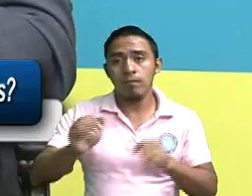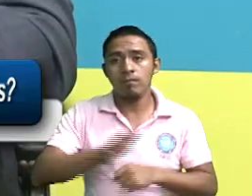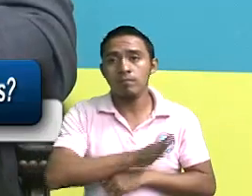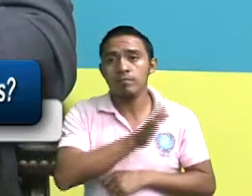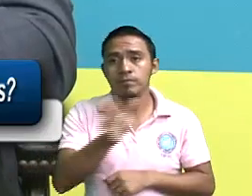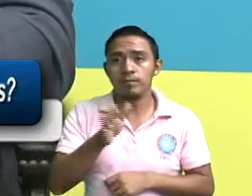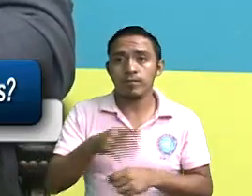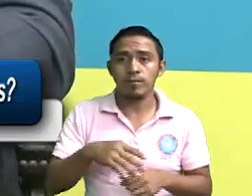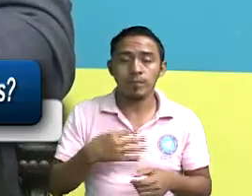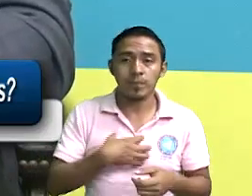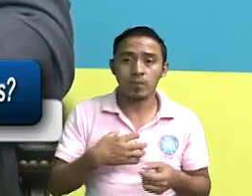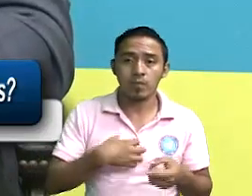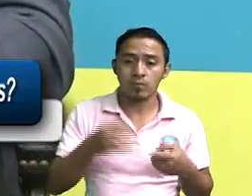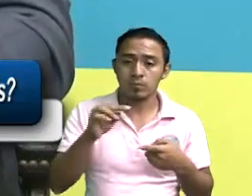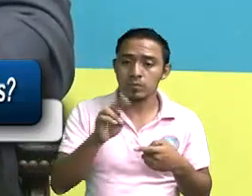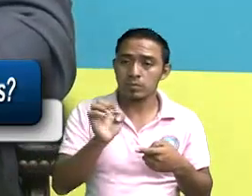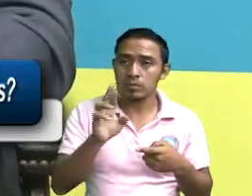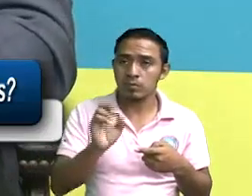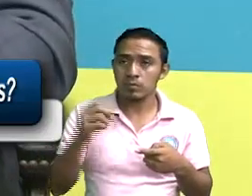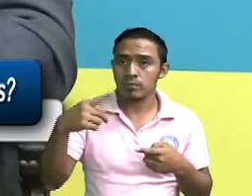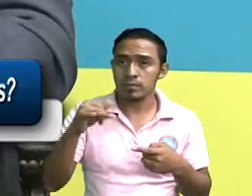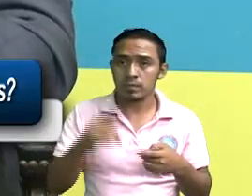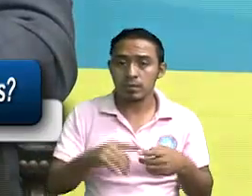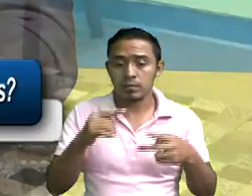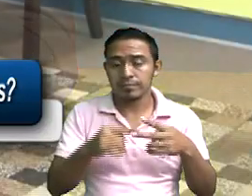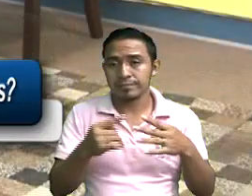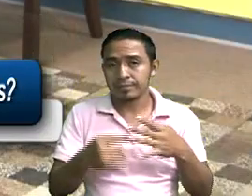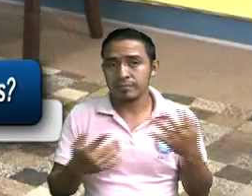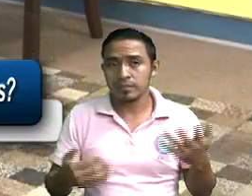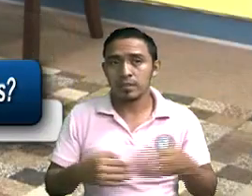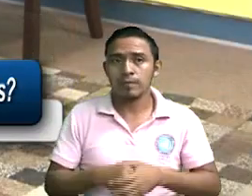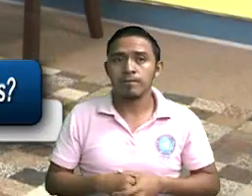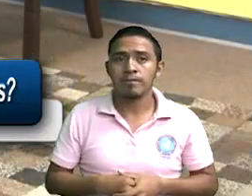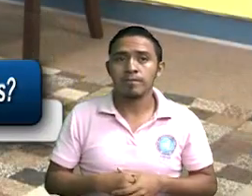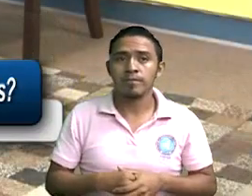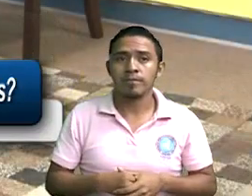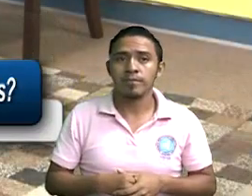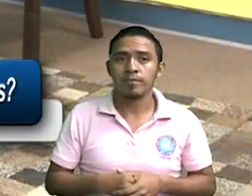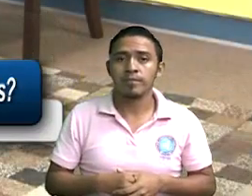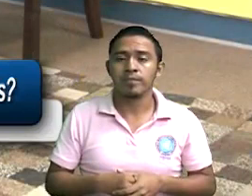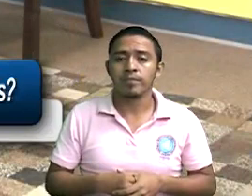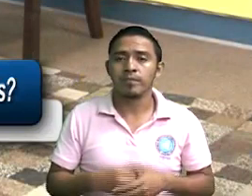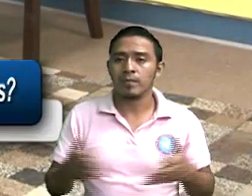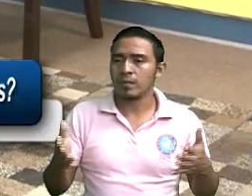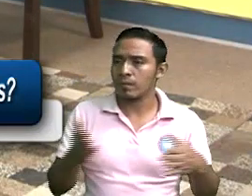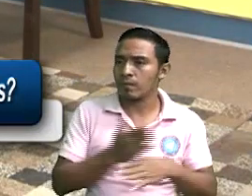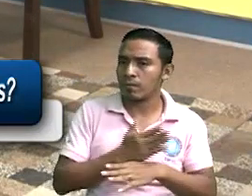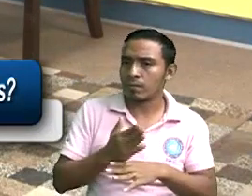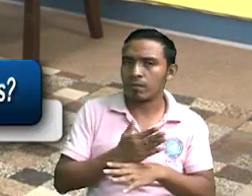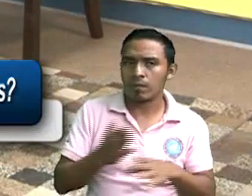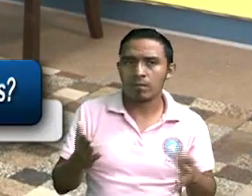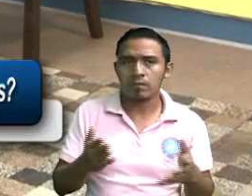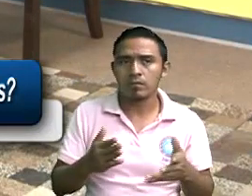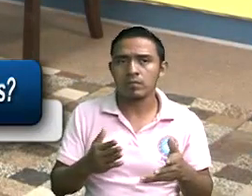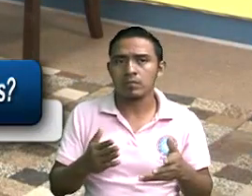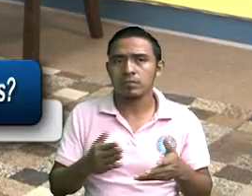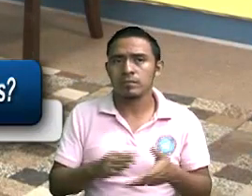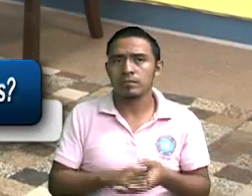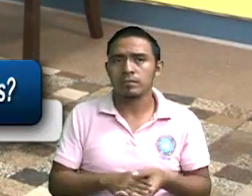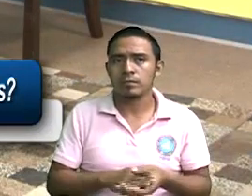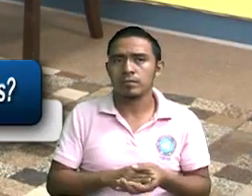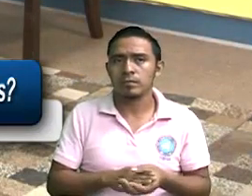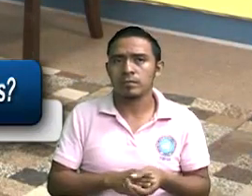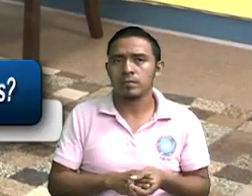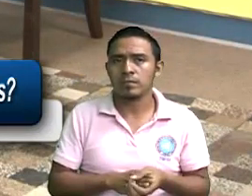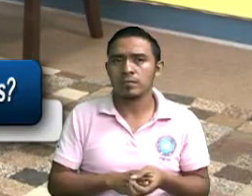para ver si es una neuropatía o es una miopatía. No tiene que ver nada con